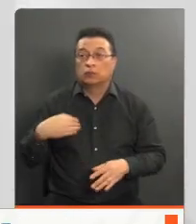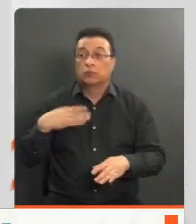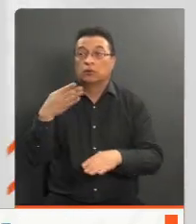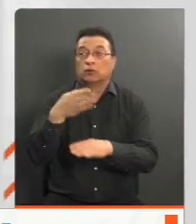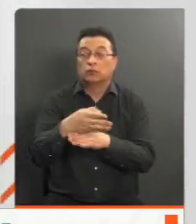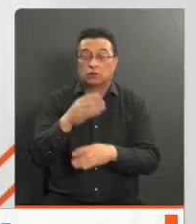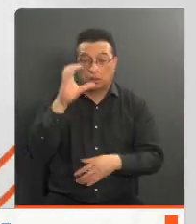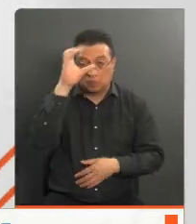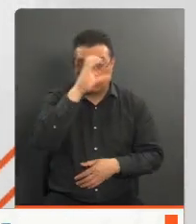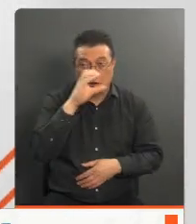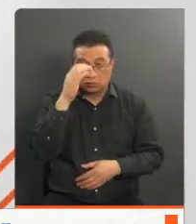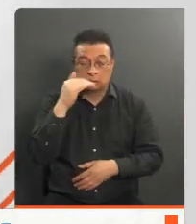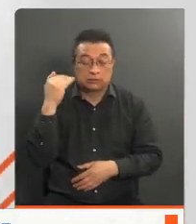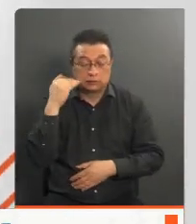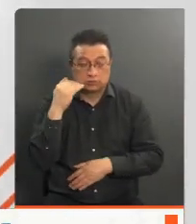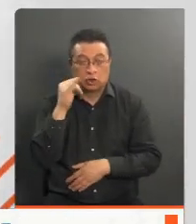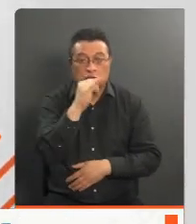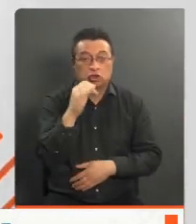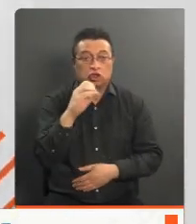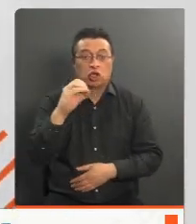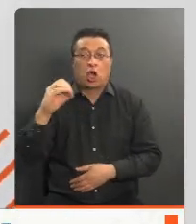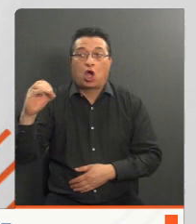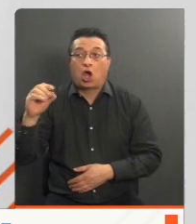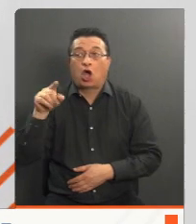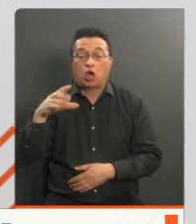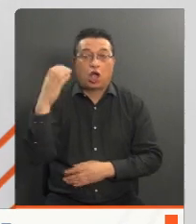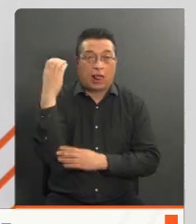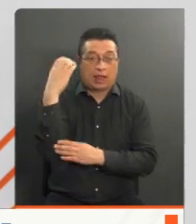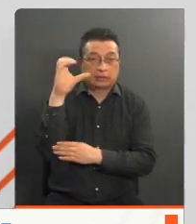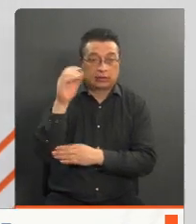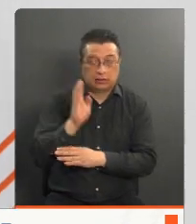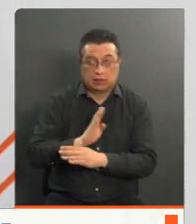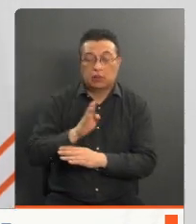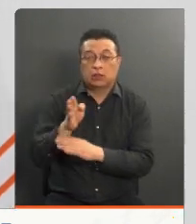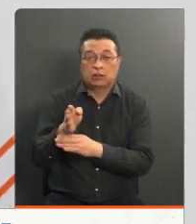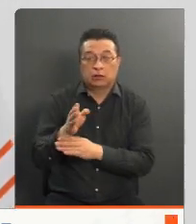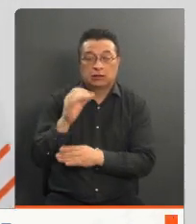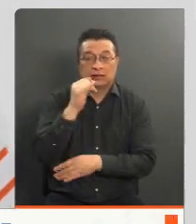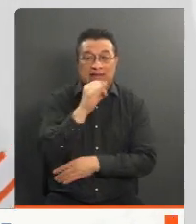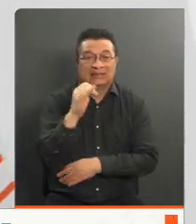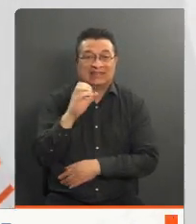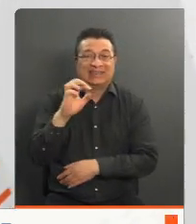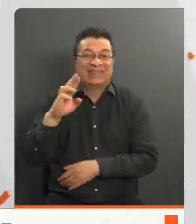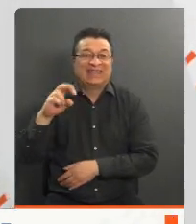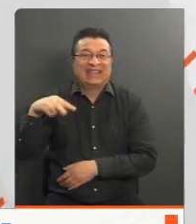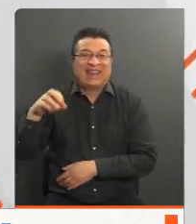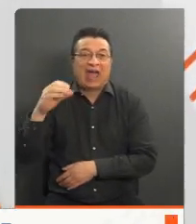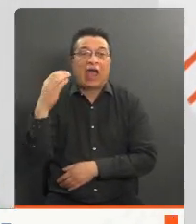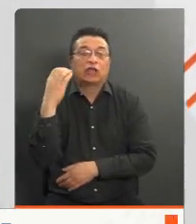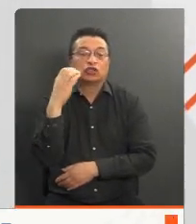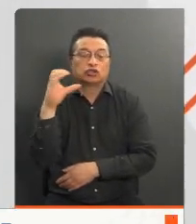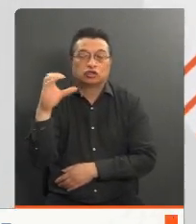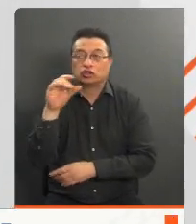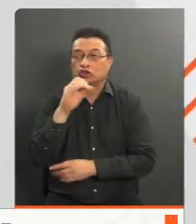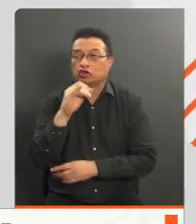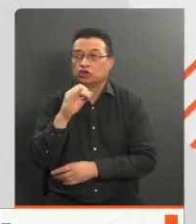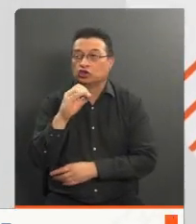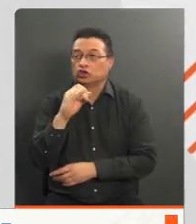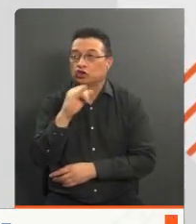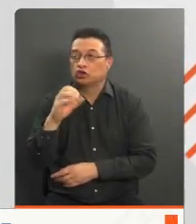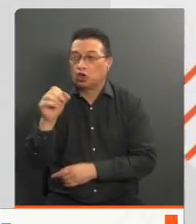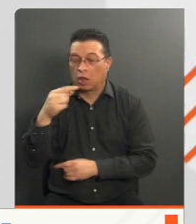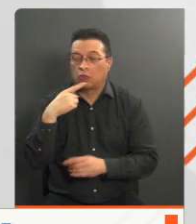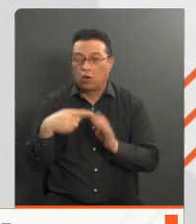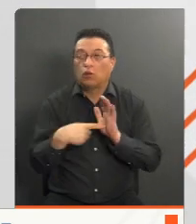mis pequeños al zoológico de la serena serena so así parte el vídeo con el que bárbaro ugarte intentó demostrar